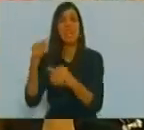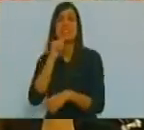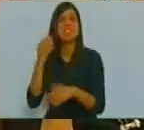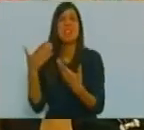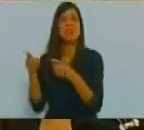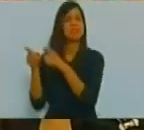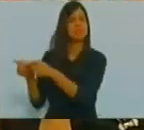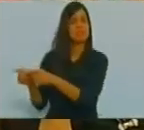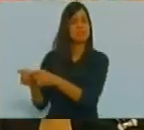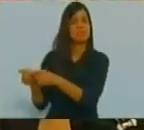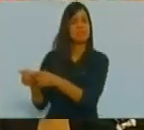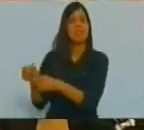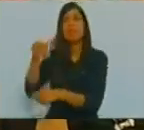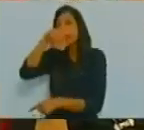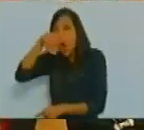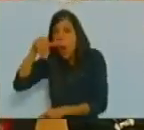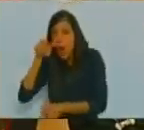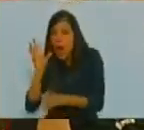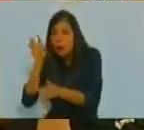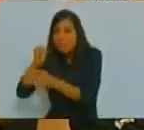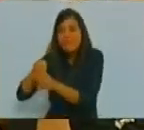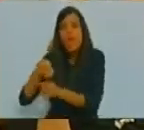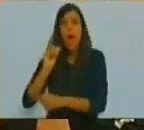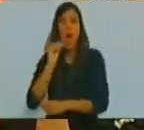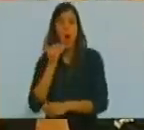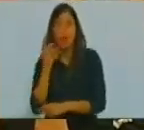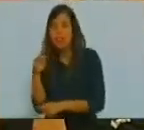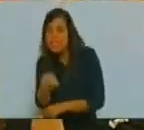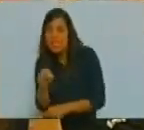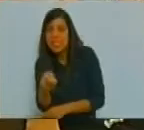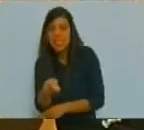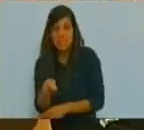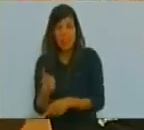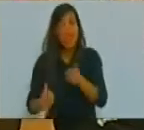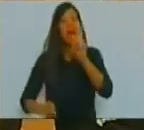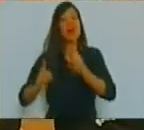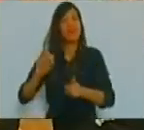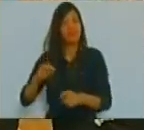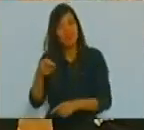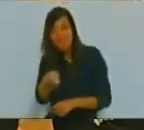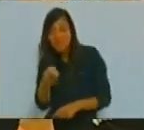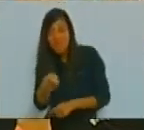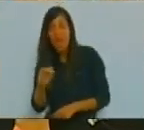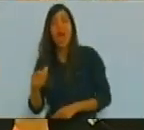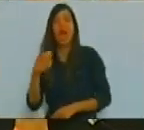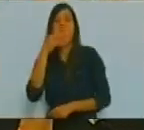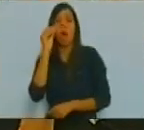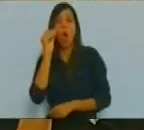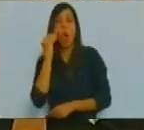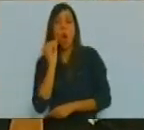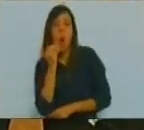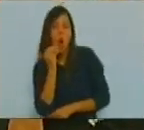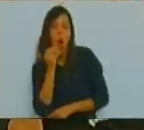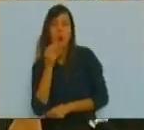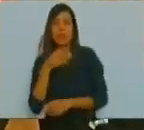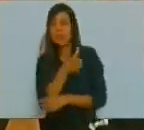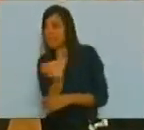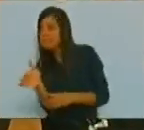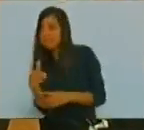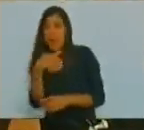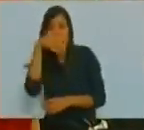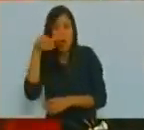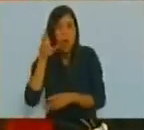boxeo está tratando de atacar a nuestra juventud para desviarla y es allí